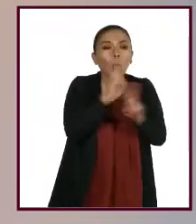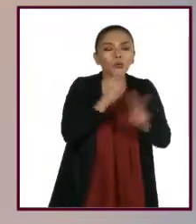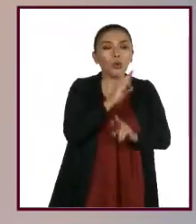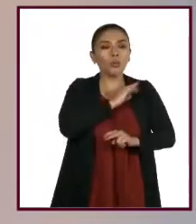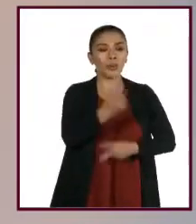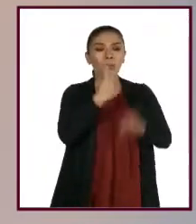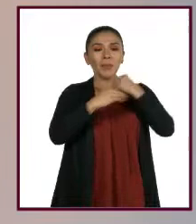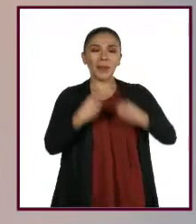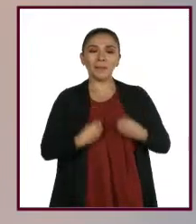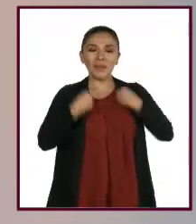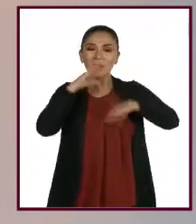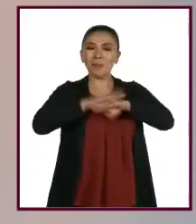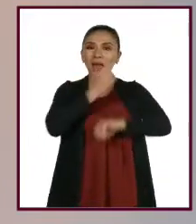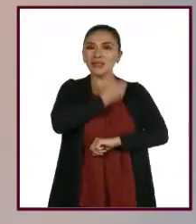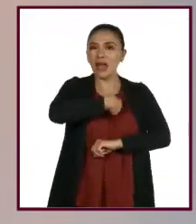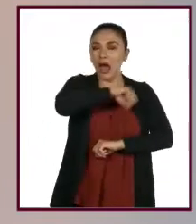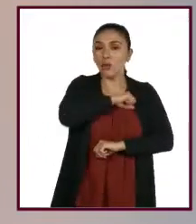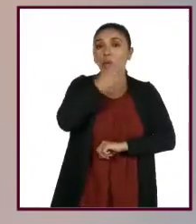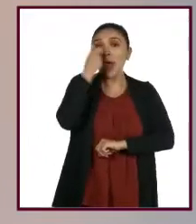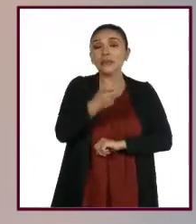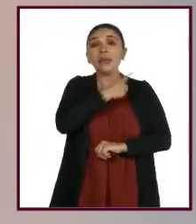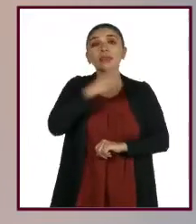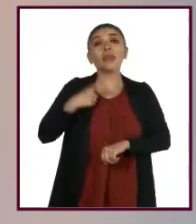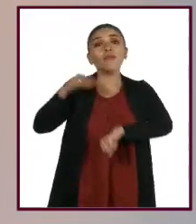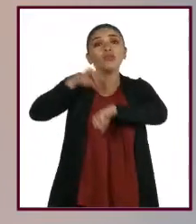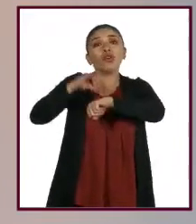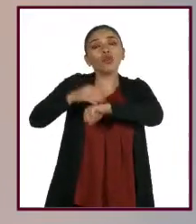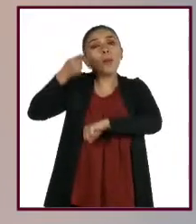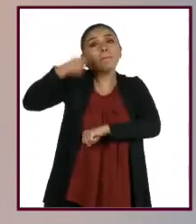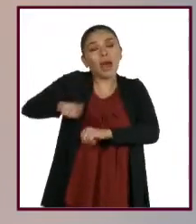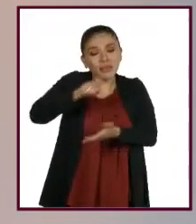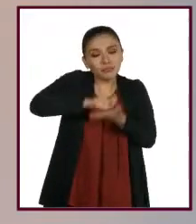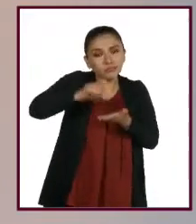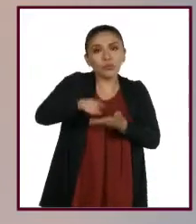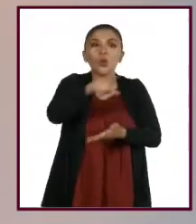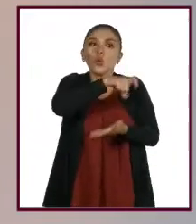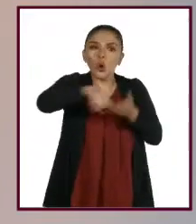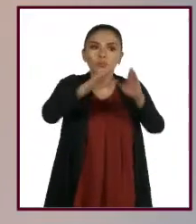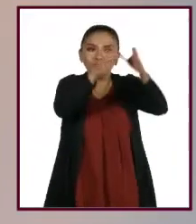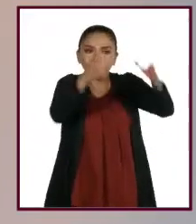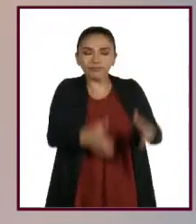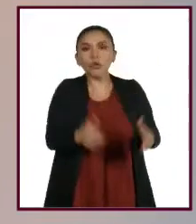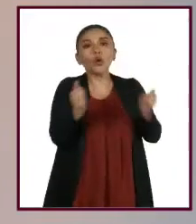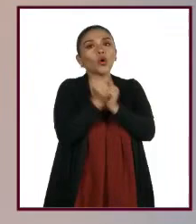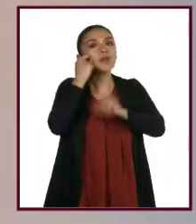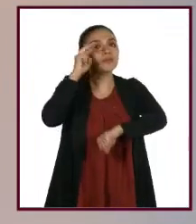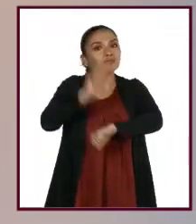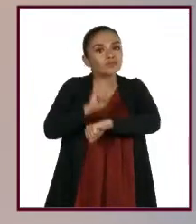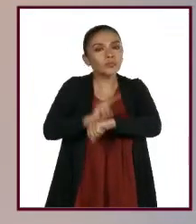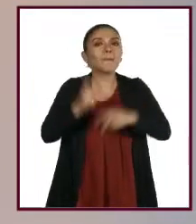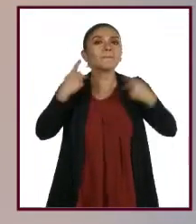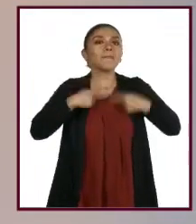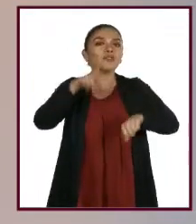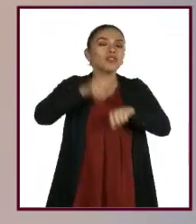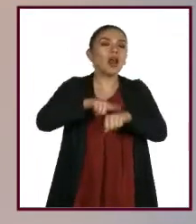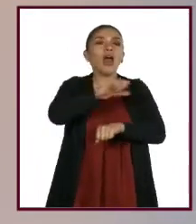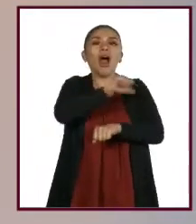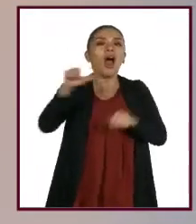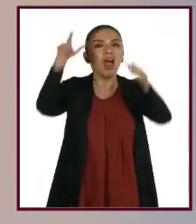generar salud, pues es una indicación médica con respecto a los tanques de oxígeno y tiene que ser siempre supervisado por personal de